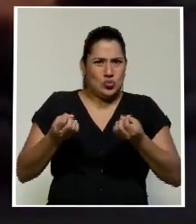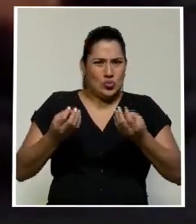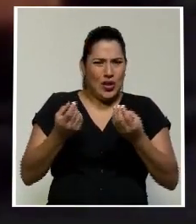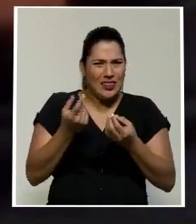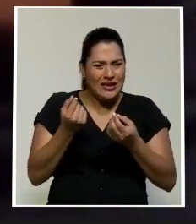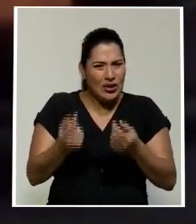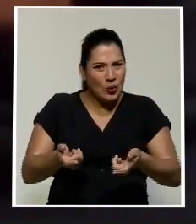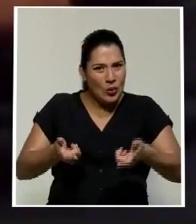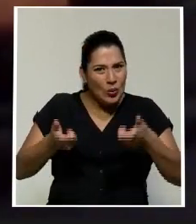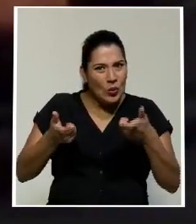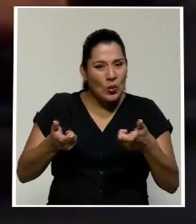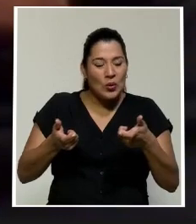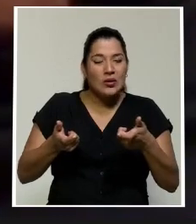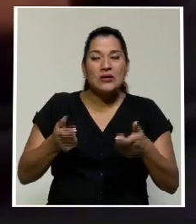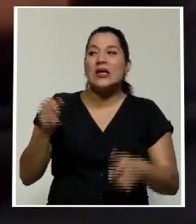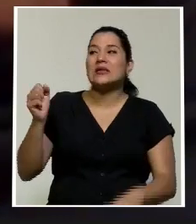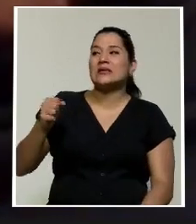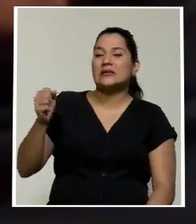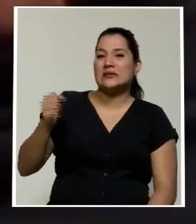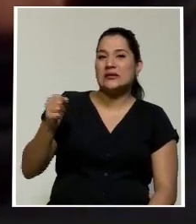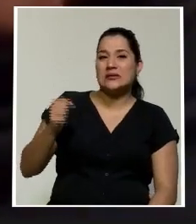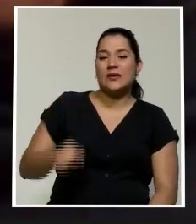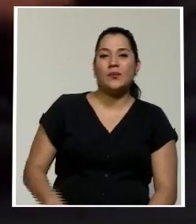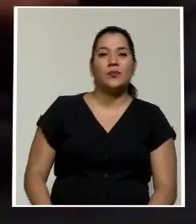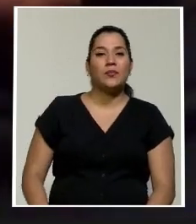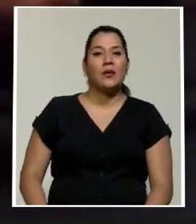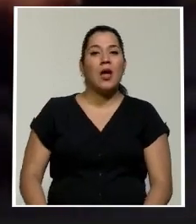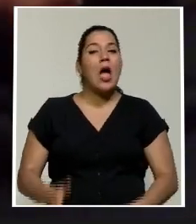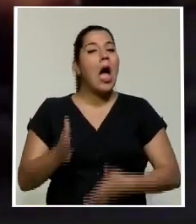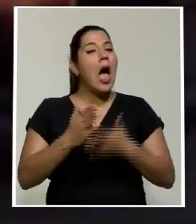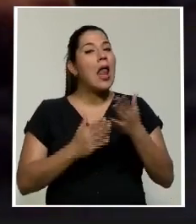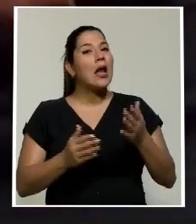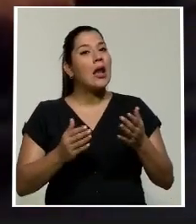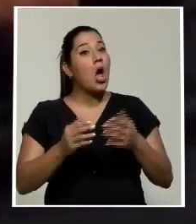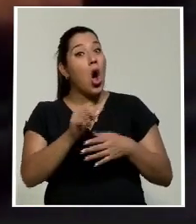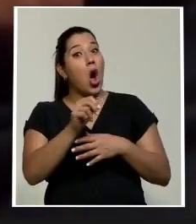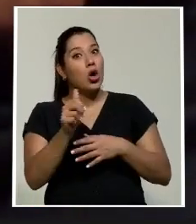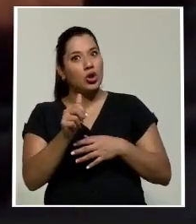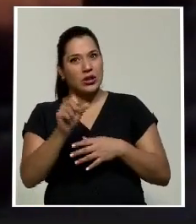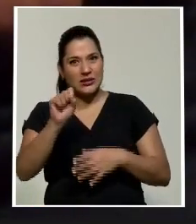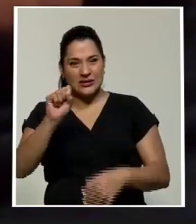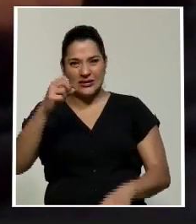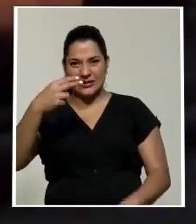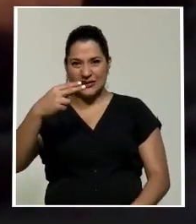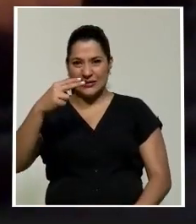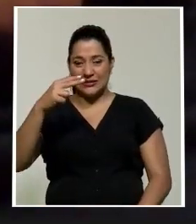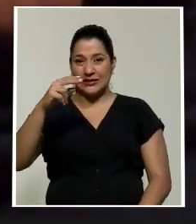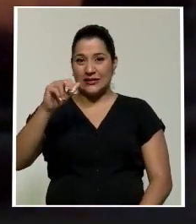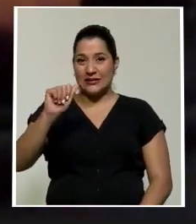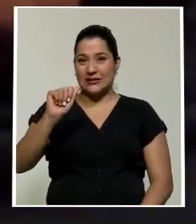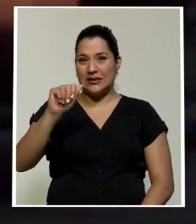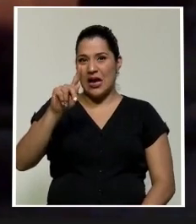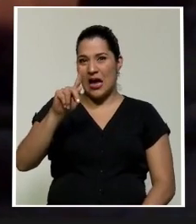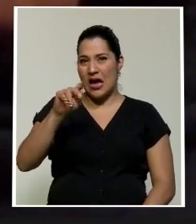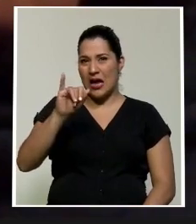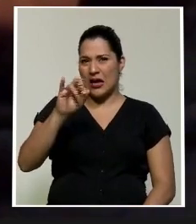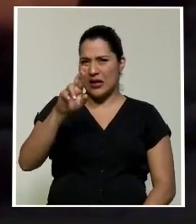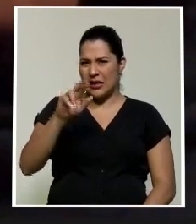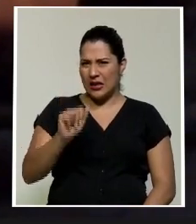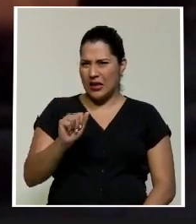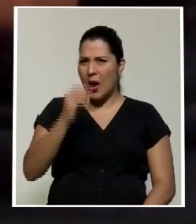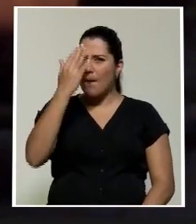dólares. Sí, sí, sí, sí, sí, sí. Otro caso que sorprendió mucho es el de Shakira, que además, porque también